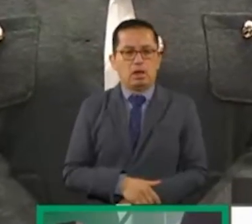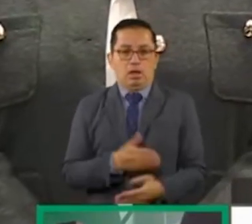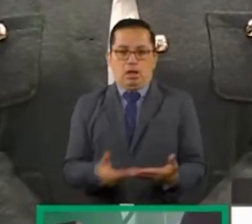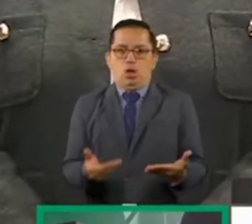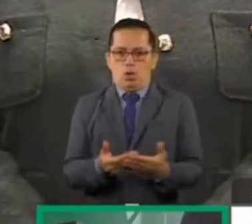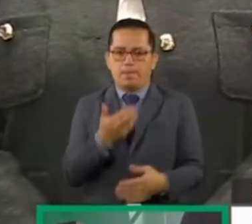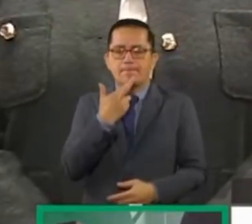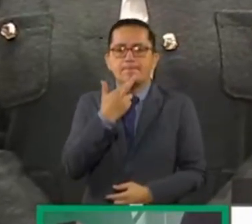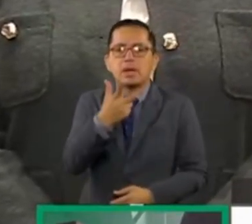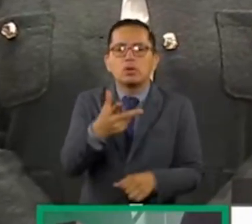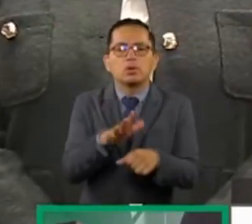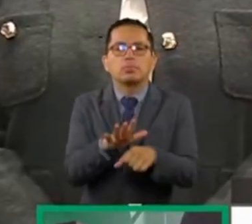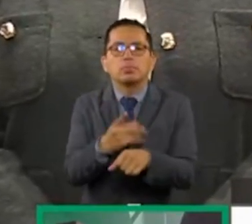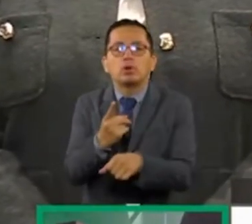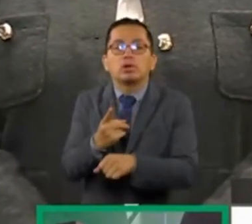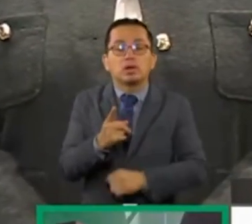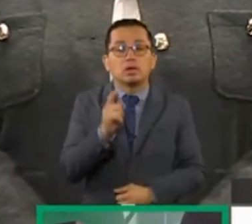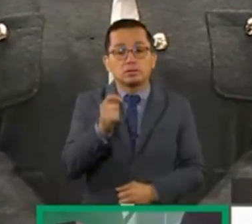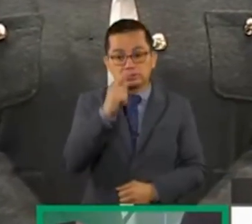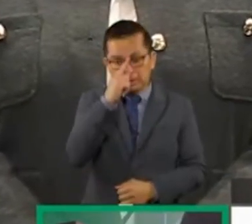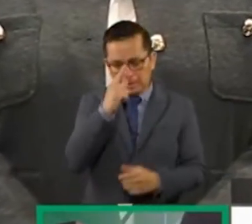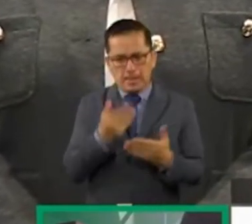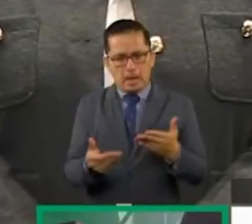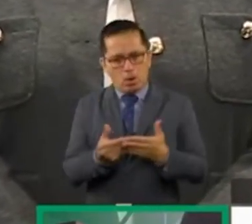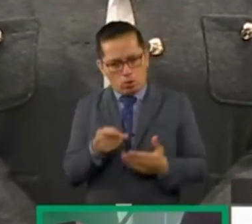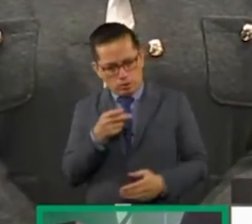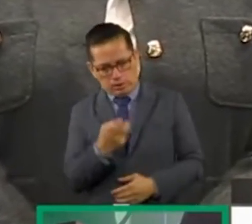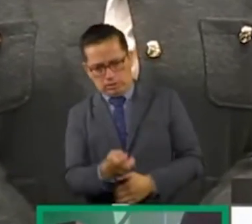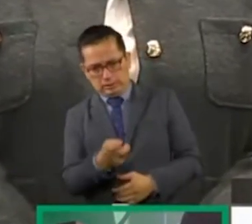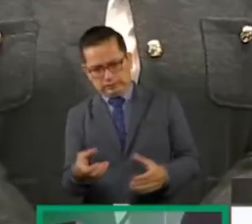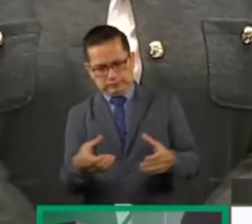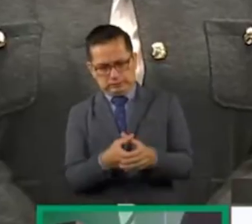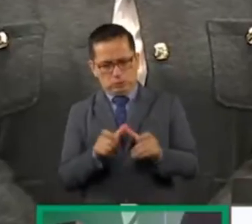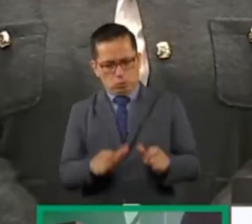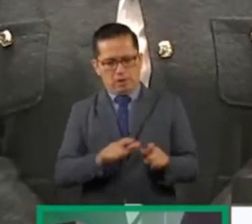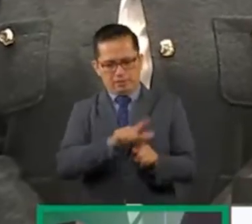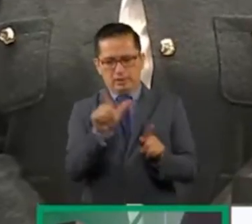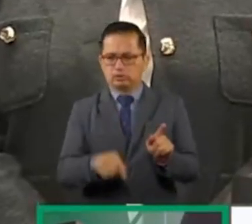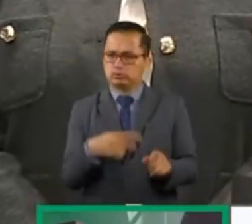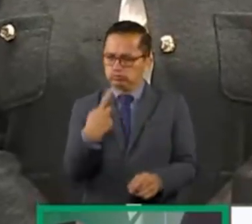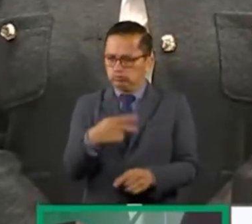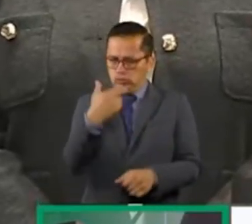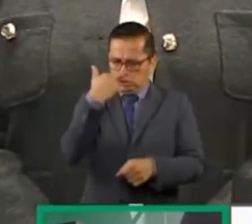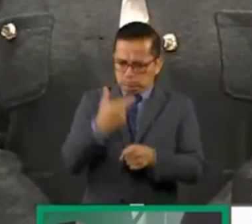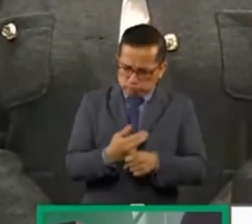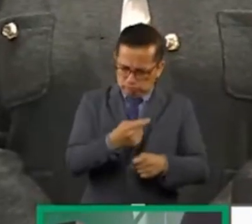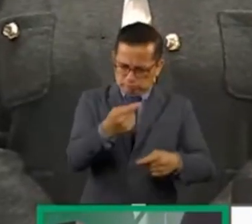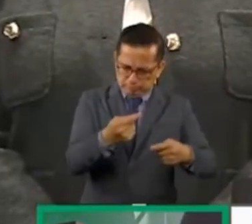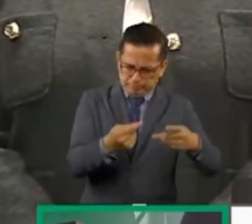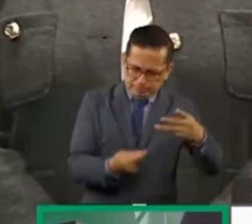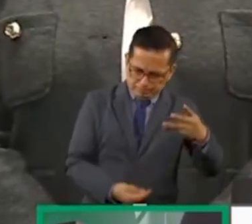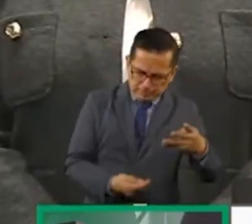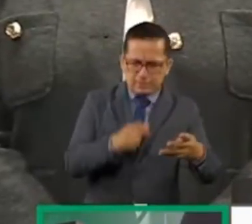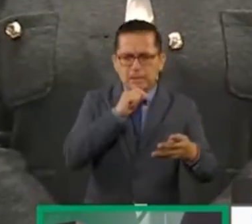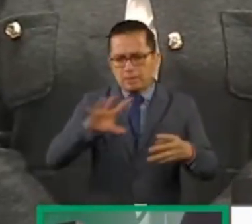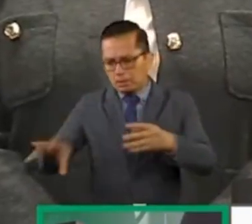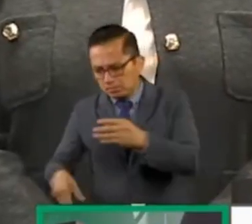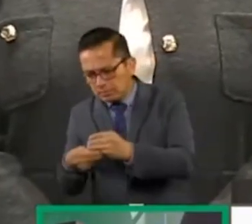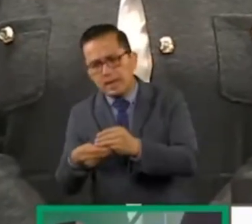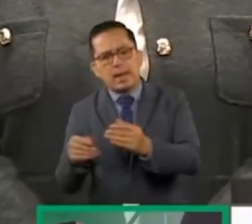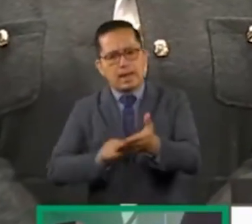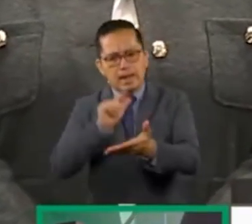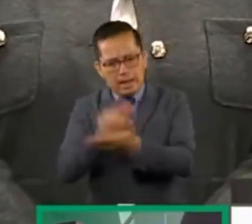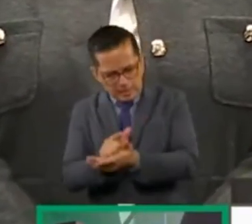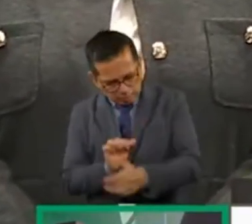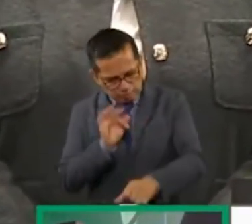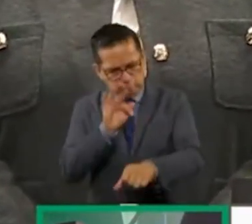ahora contarán con las herramientas físicas y legales para hacer de manera más eficiente y eficaz su